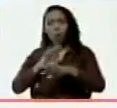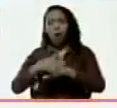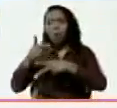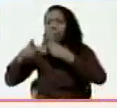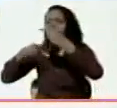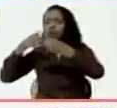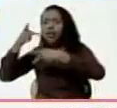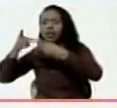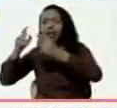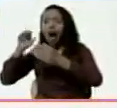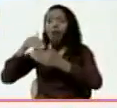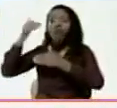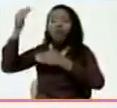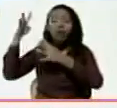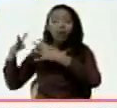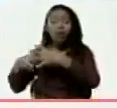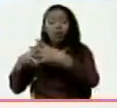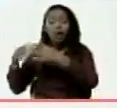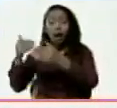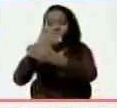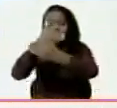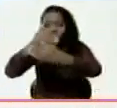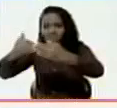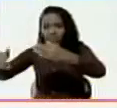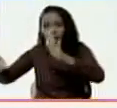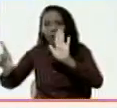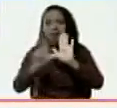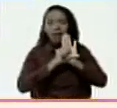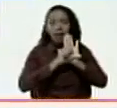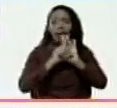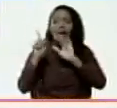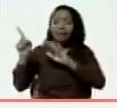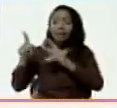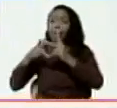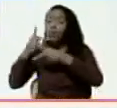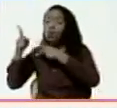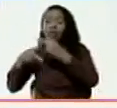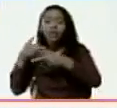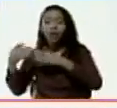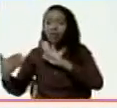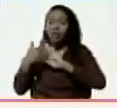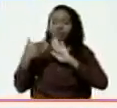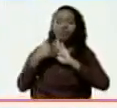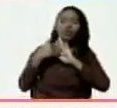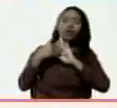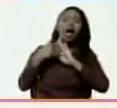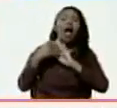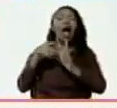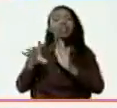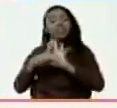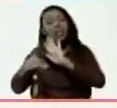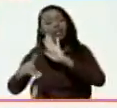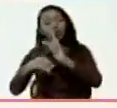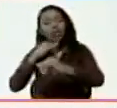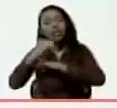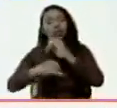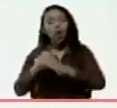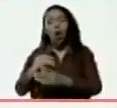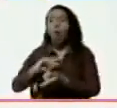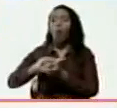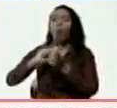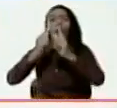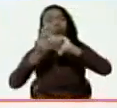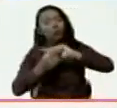de los eeuu está al margen de la ley es una política ilícita contrario al derecho internacional contraria a los